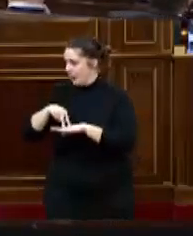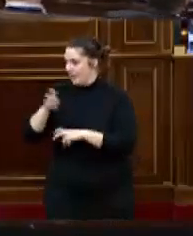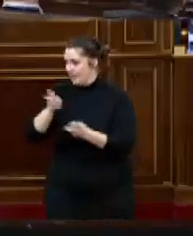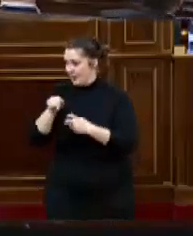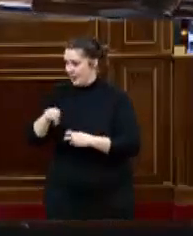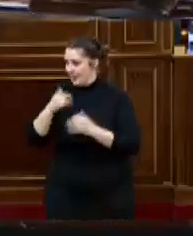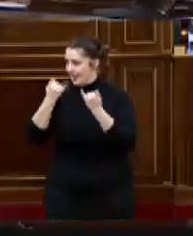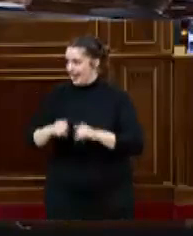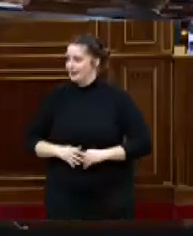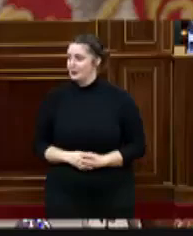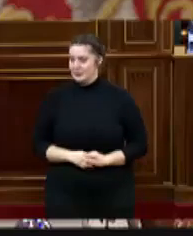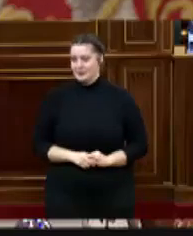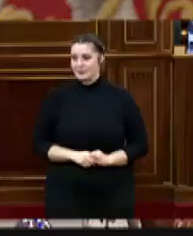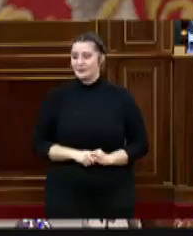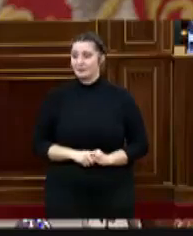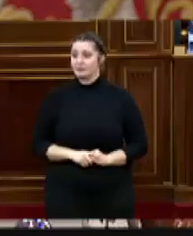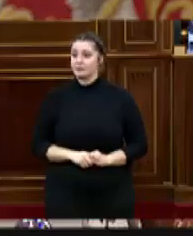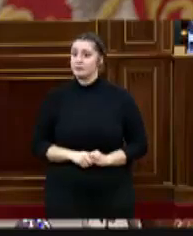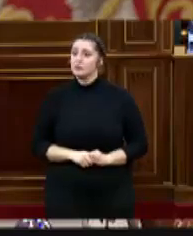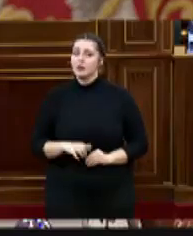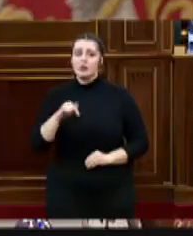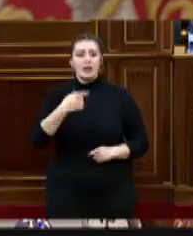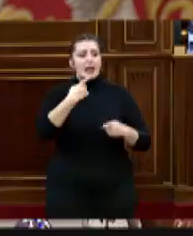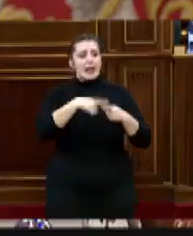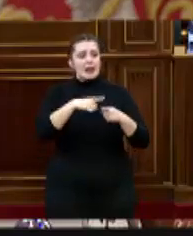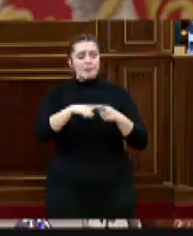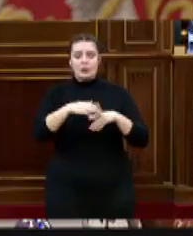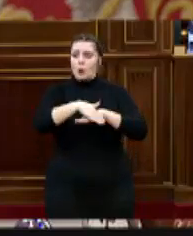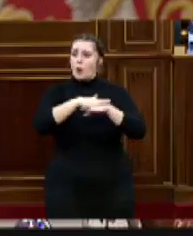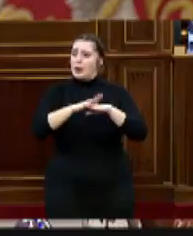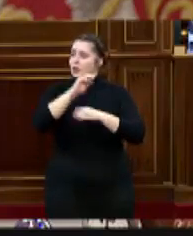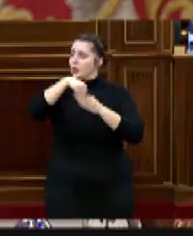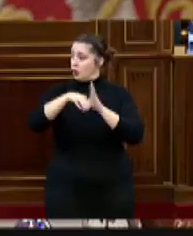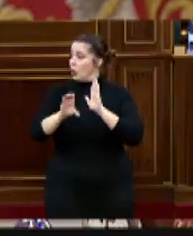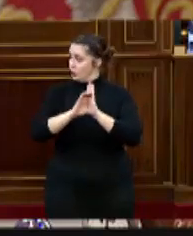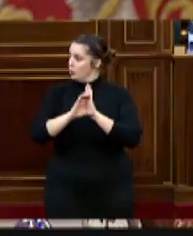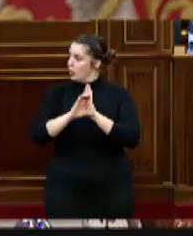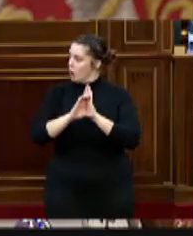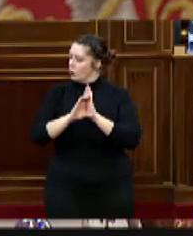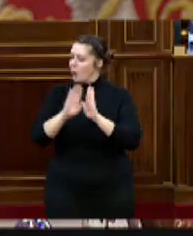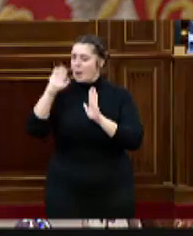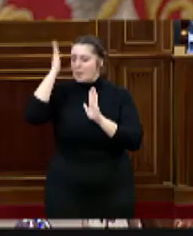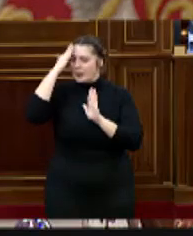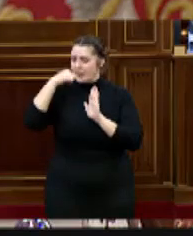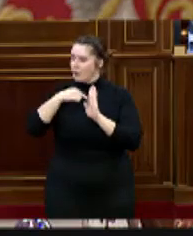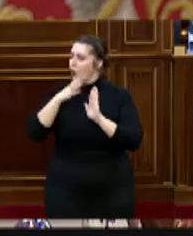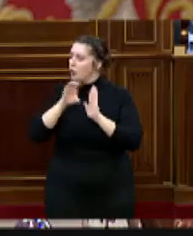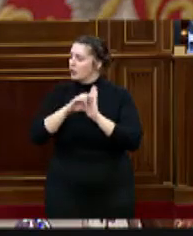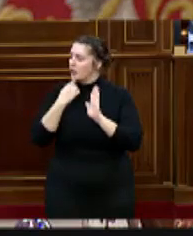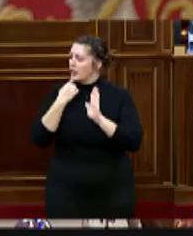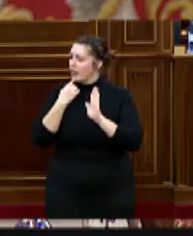este acto y hay un elemento clave de nuestra Constitución un principio sin el que